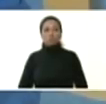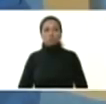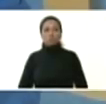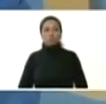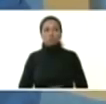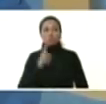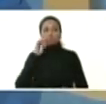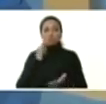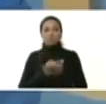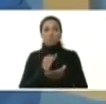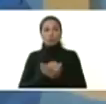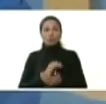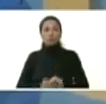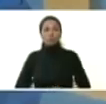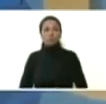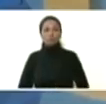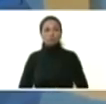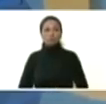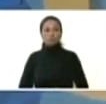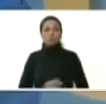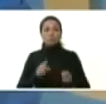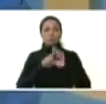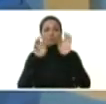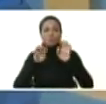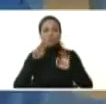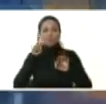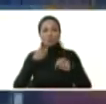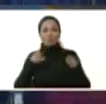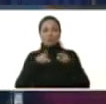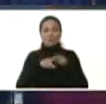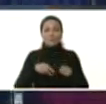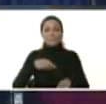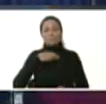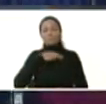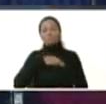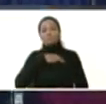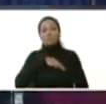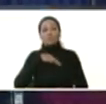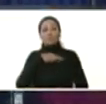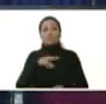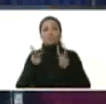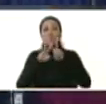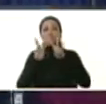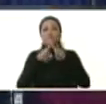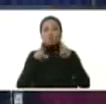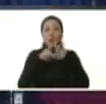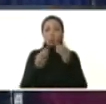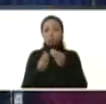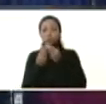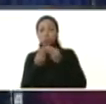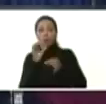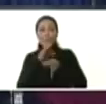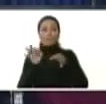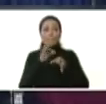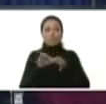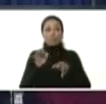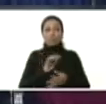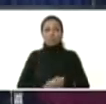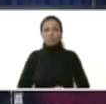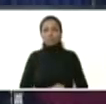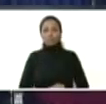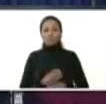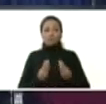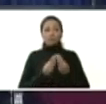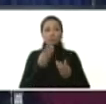logotipo de la gran misión Vivienda Venezuela con el logotipo del petro. Porque juntos, con el